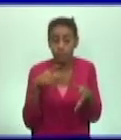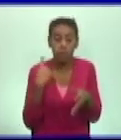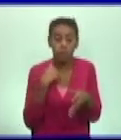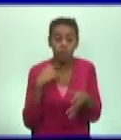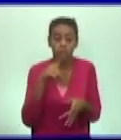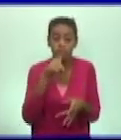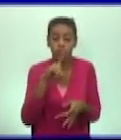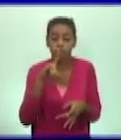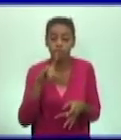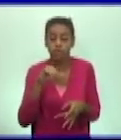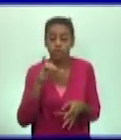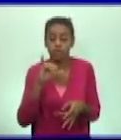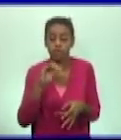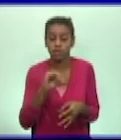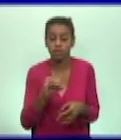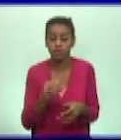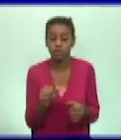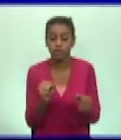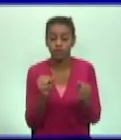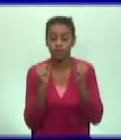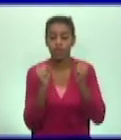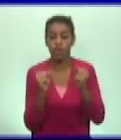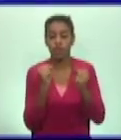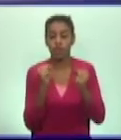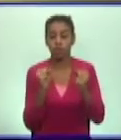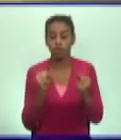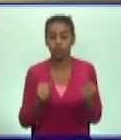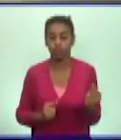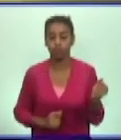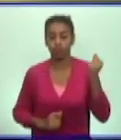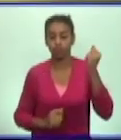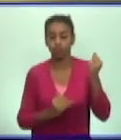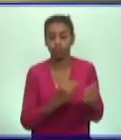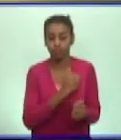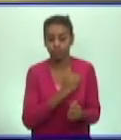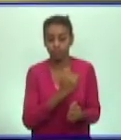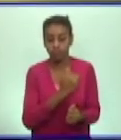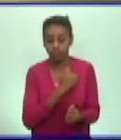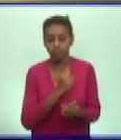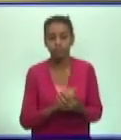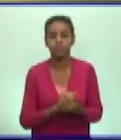tenía un poderío militar bastante fuerte. Recuerden que para